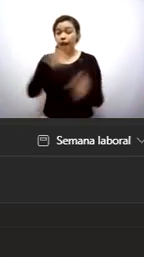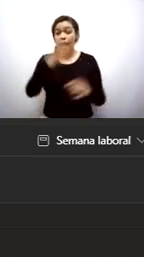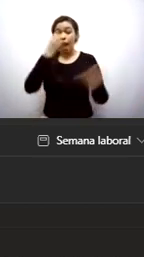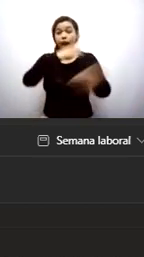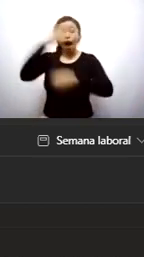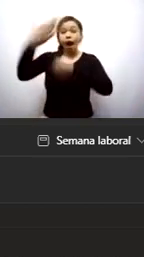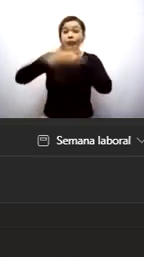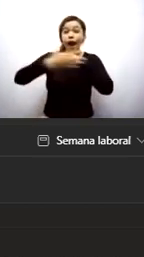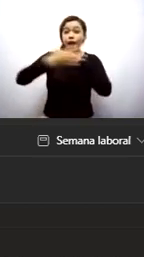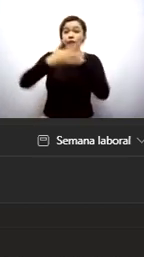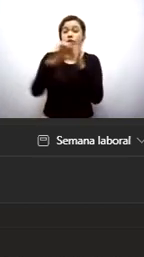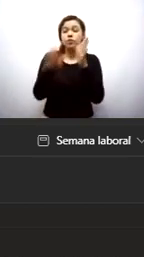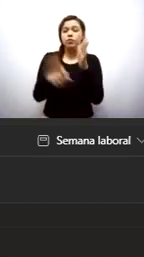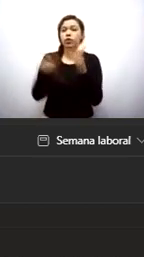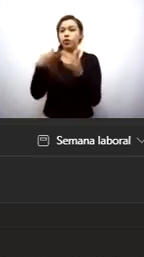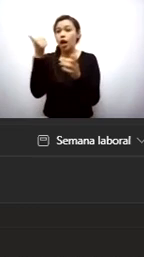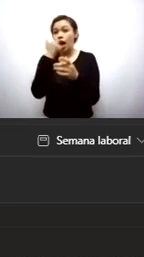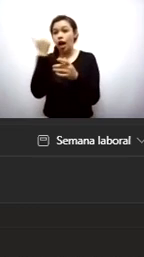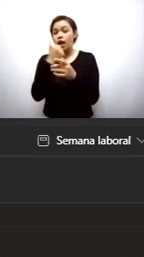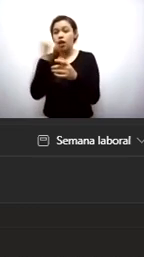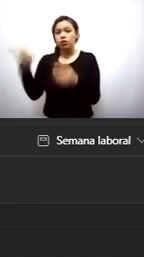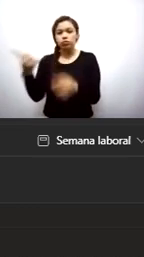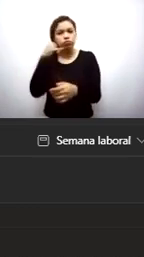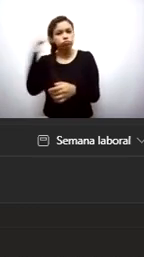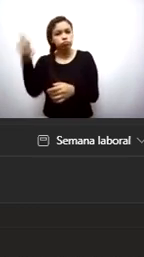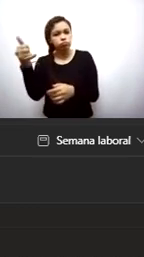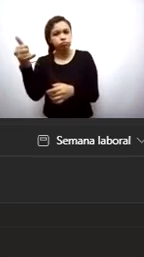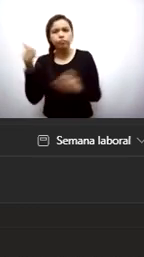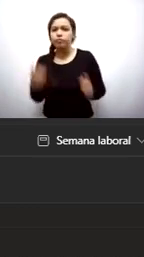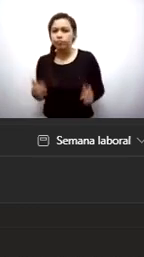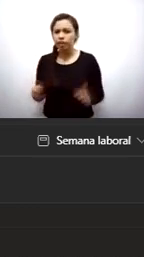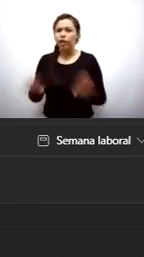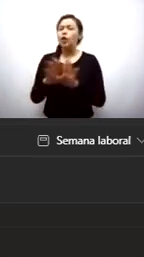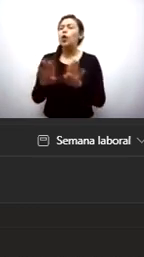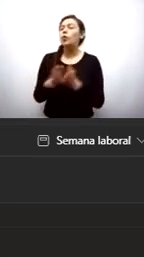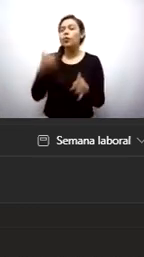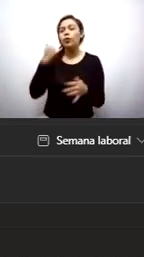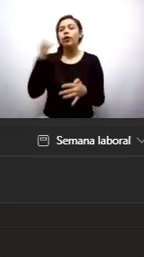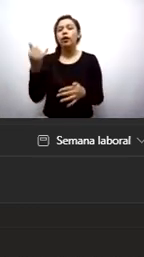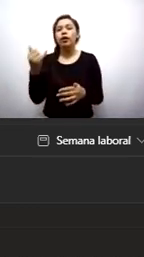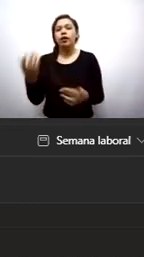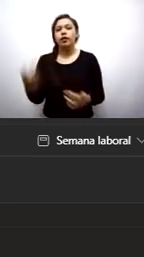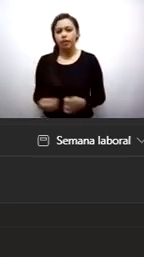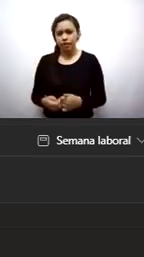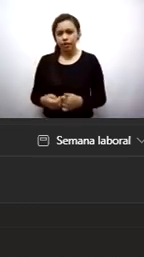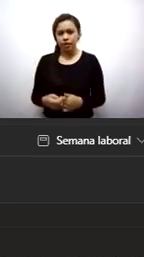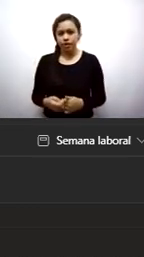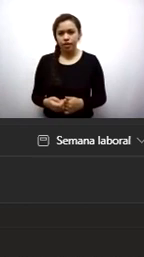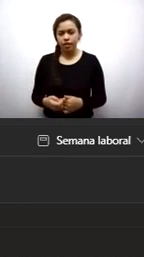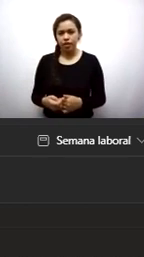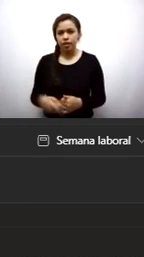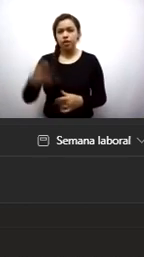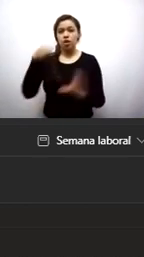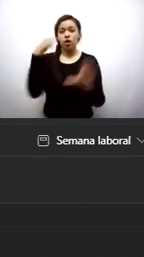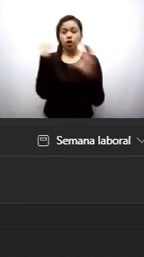llegan, por ejemplo, si uno de tus alumnos te marcó. ¿Cómo te puede marcar? Pues bueno, únicamente ingresa tu